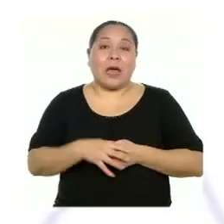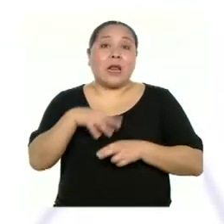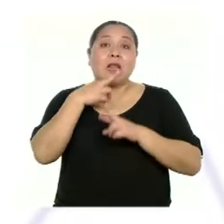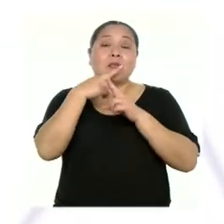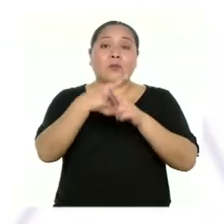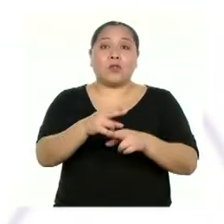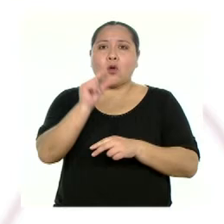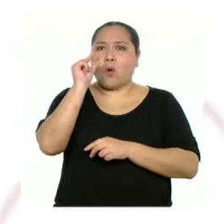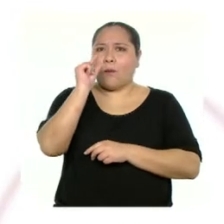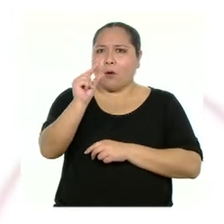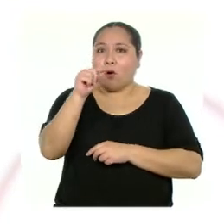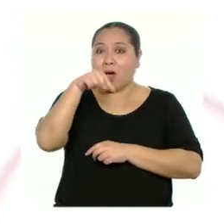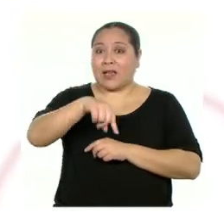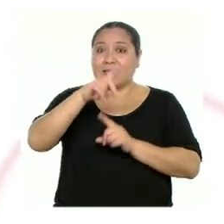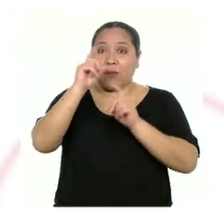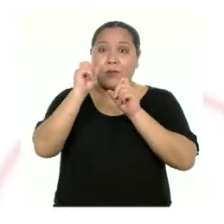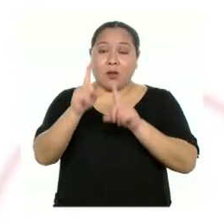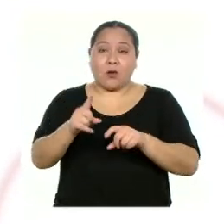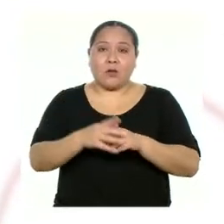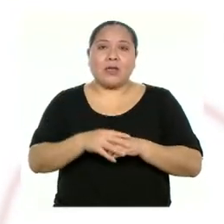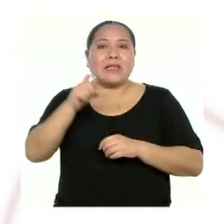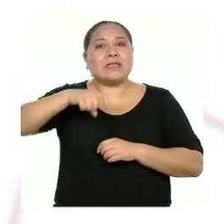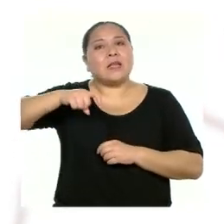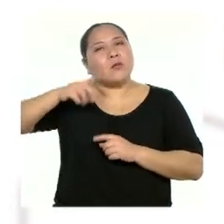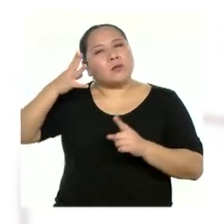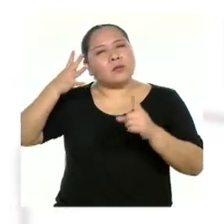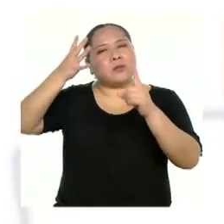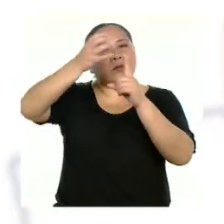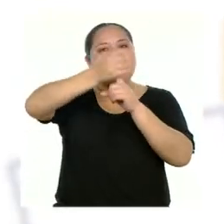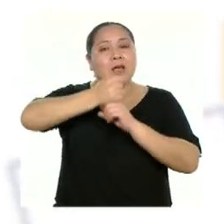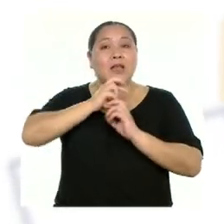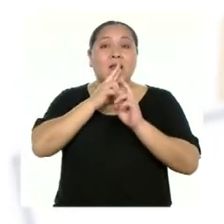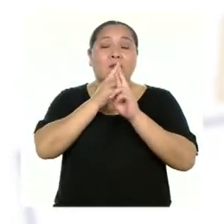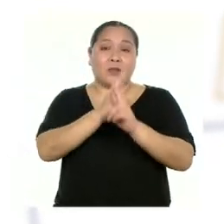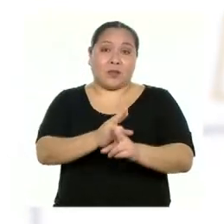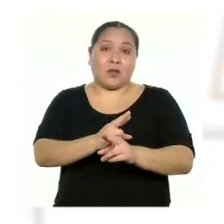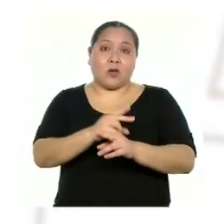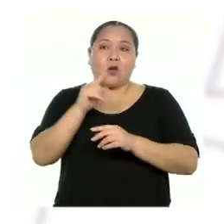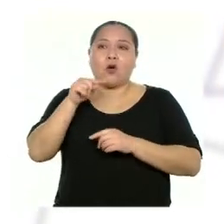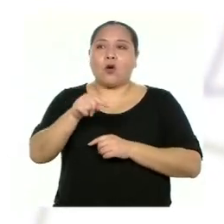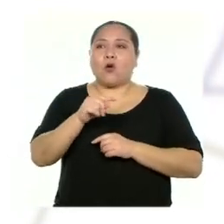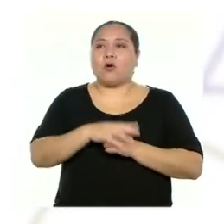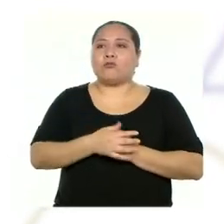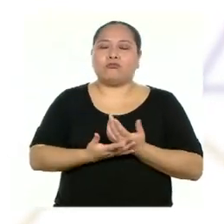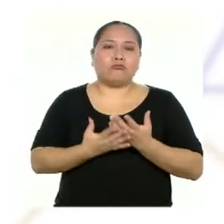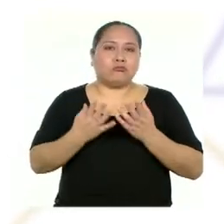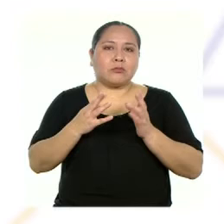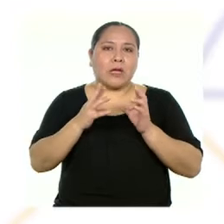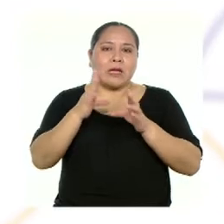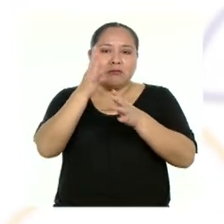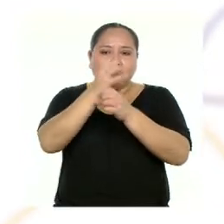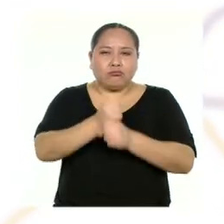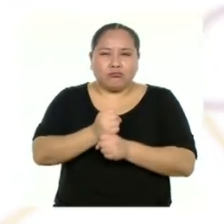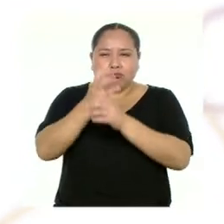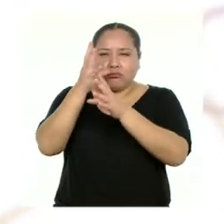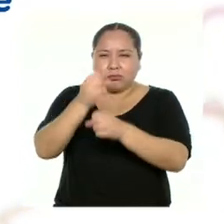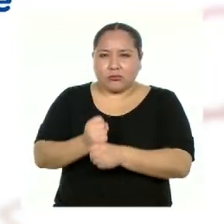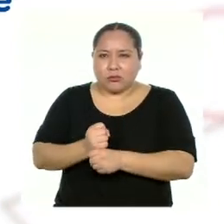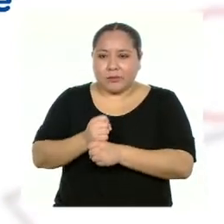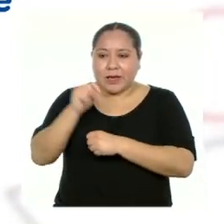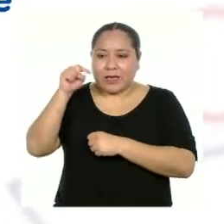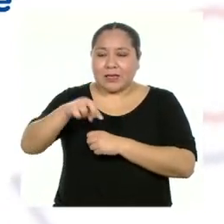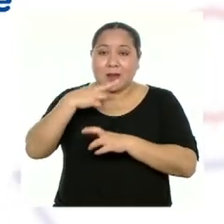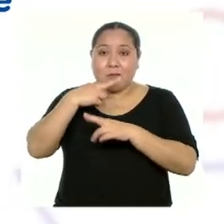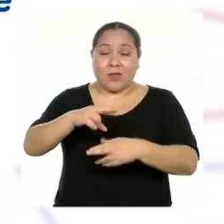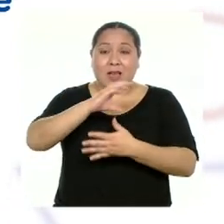Respondiendo un poco a la pregunta, debemos lograr representar, con medidas resumen pertinentes, las características sobre